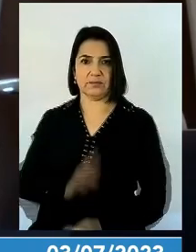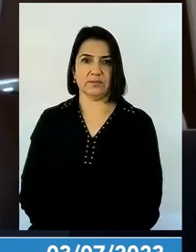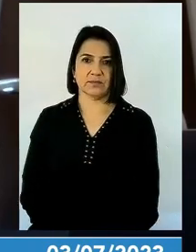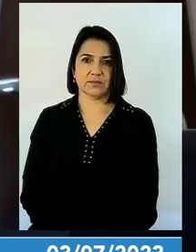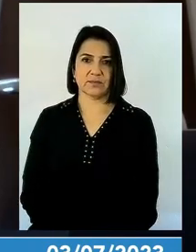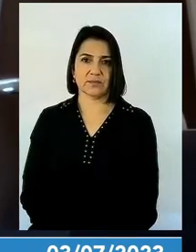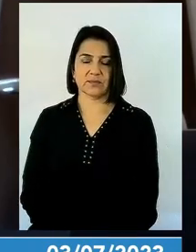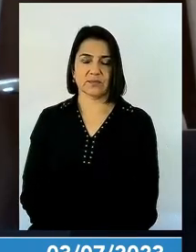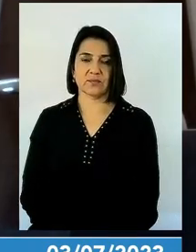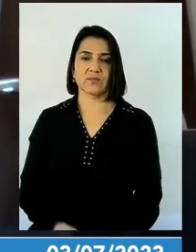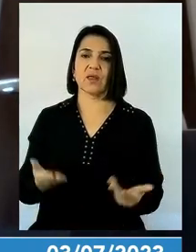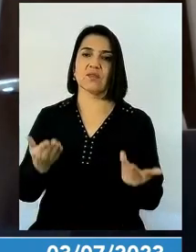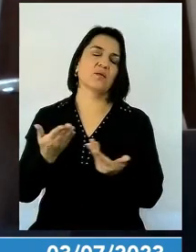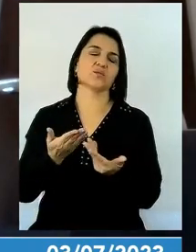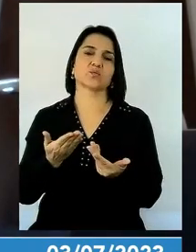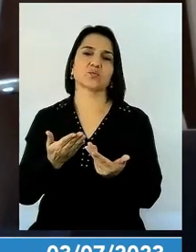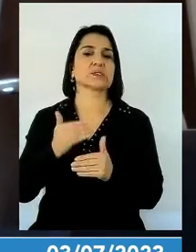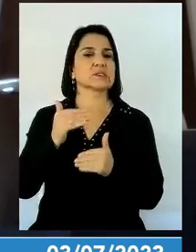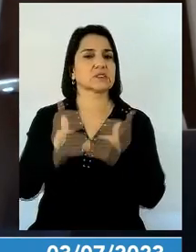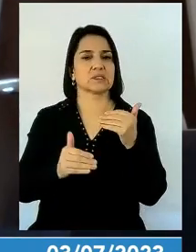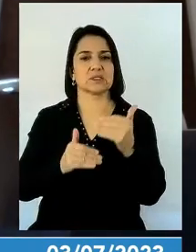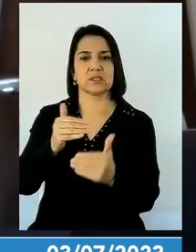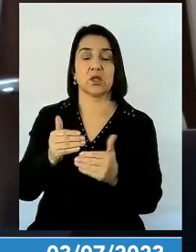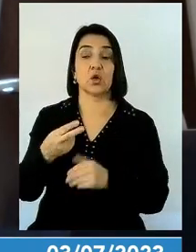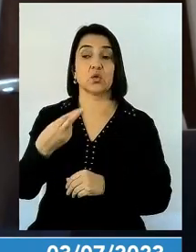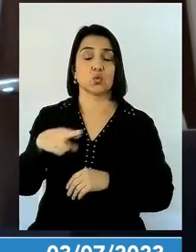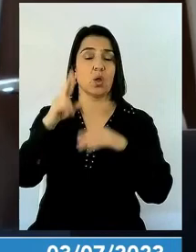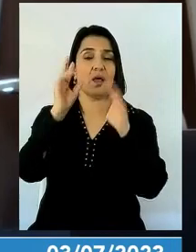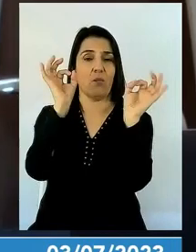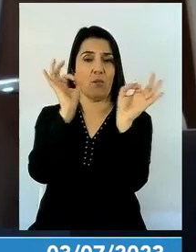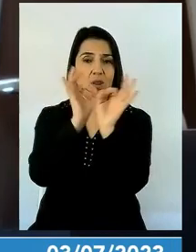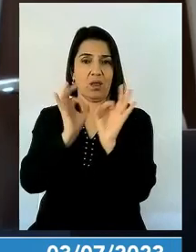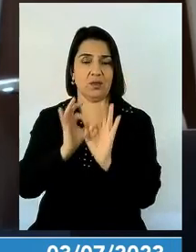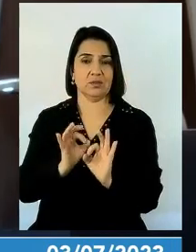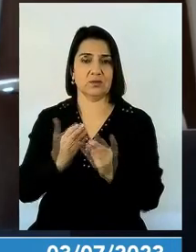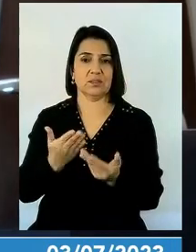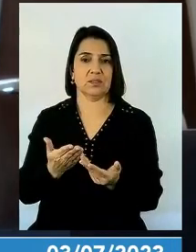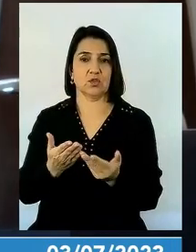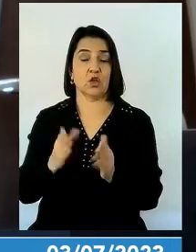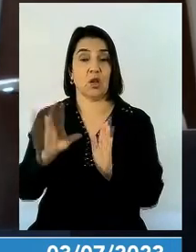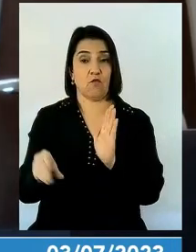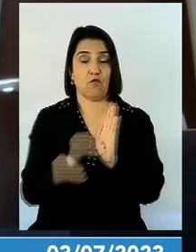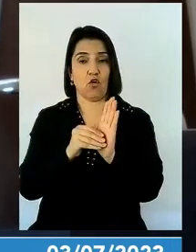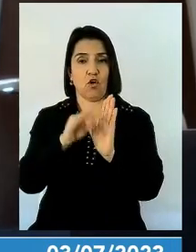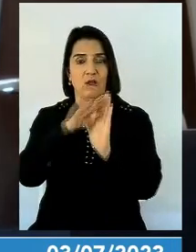definitiva, en su fundamento, contempla en dicha ley que